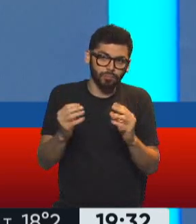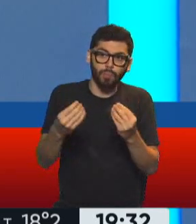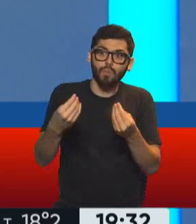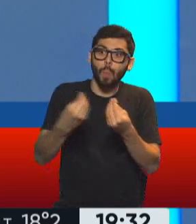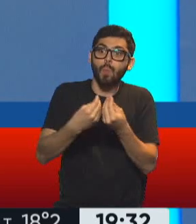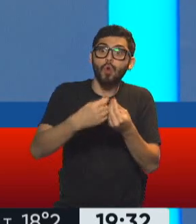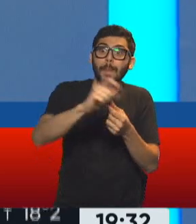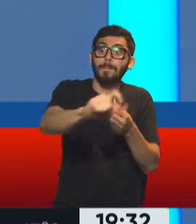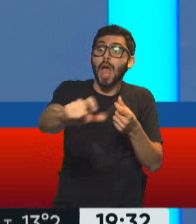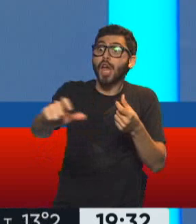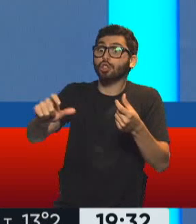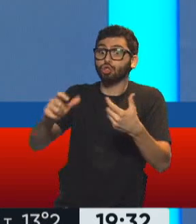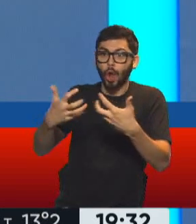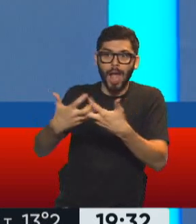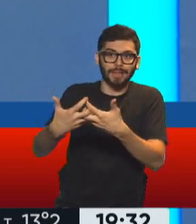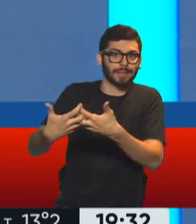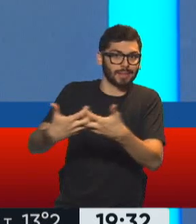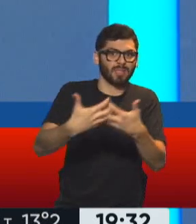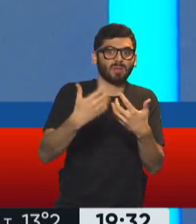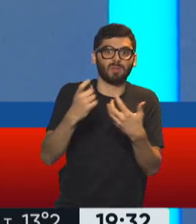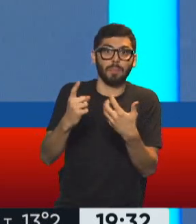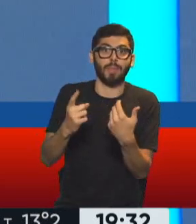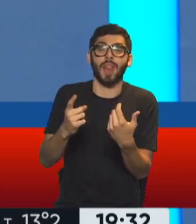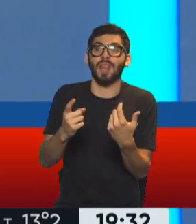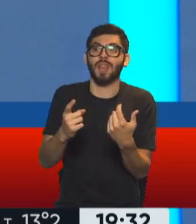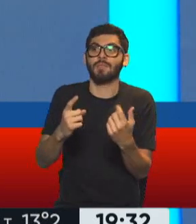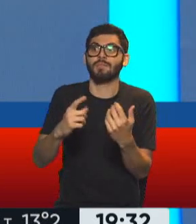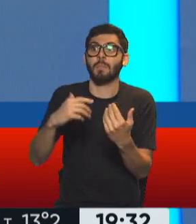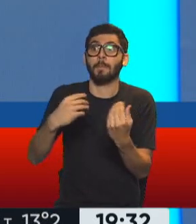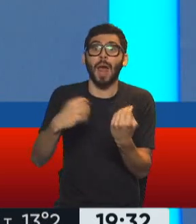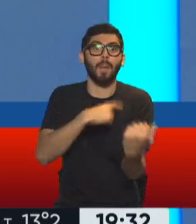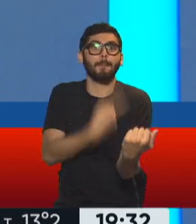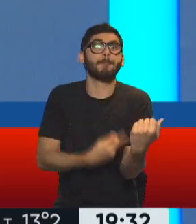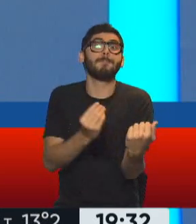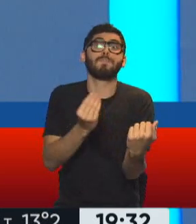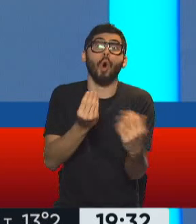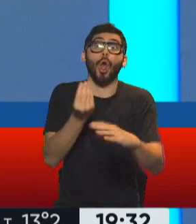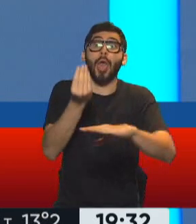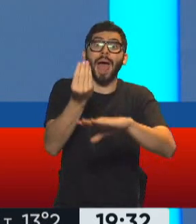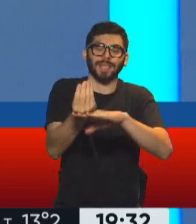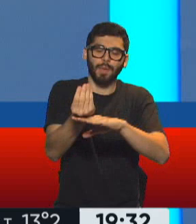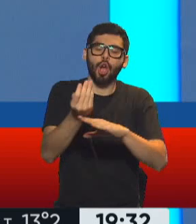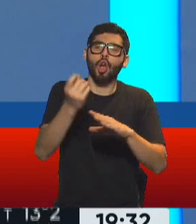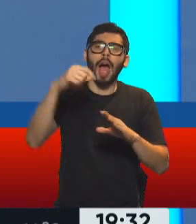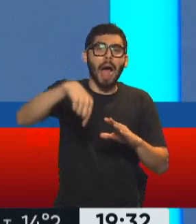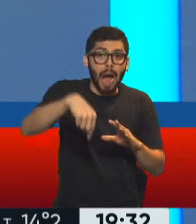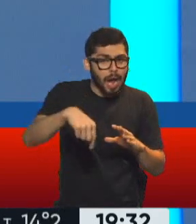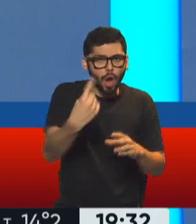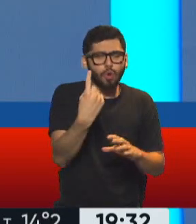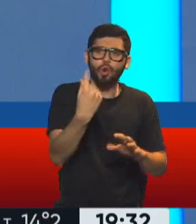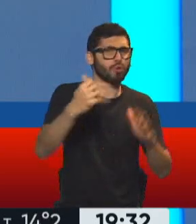pero precisamente por eso, y es un procedimiento que dirime poder. Entonces, no aquí, en todo el mundo, esta es una